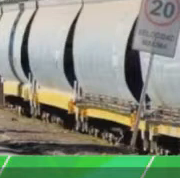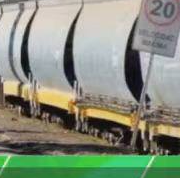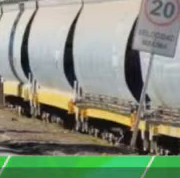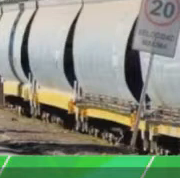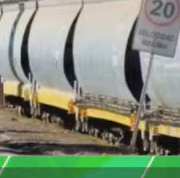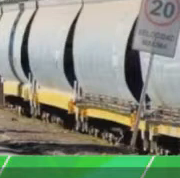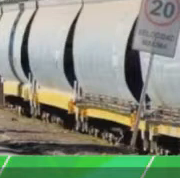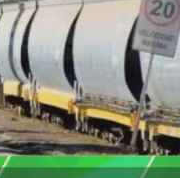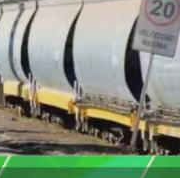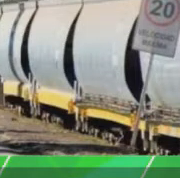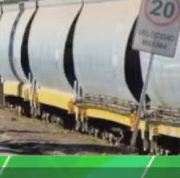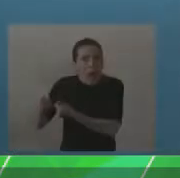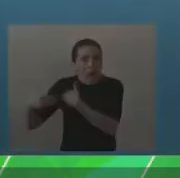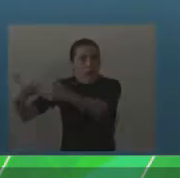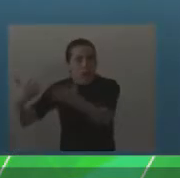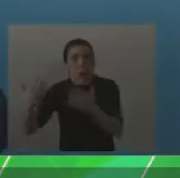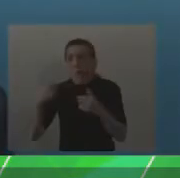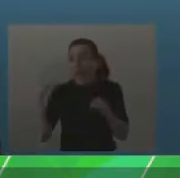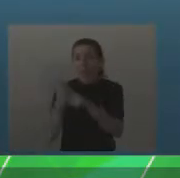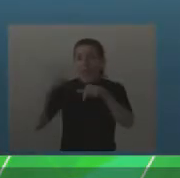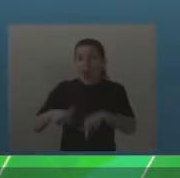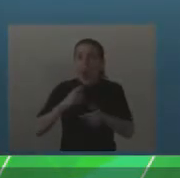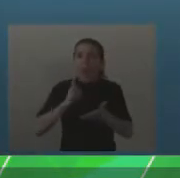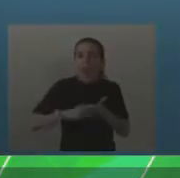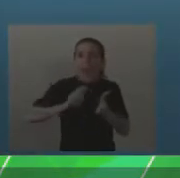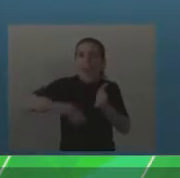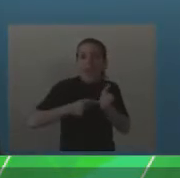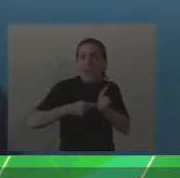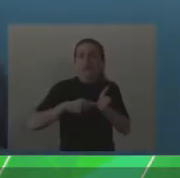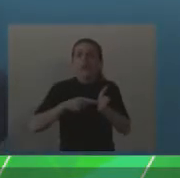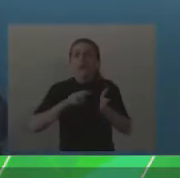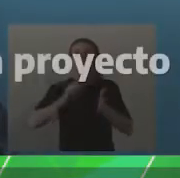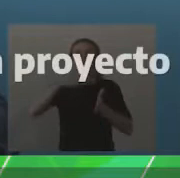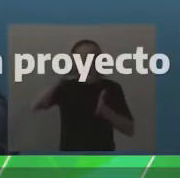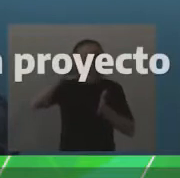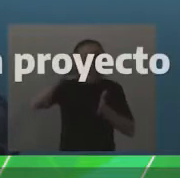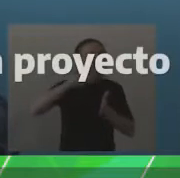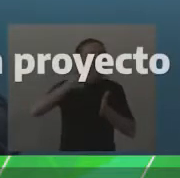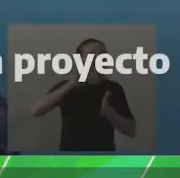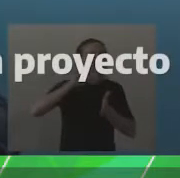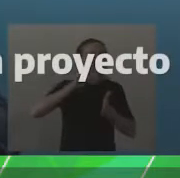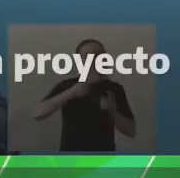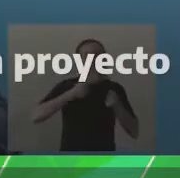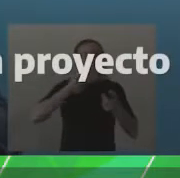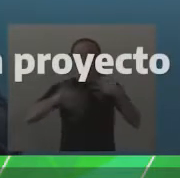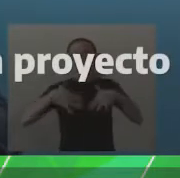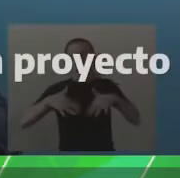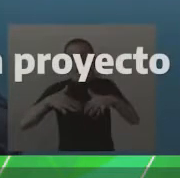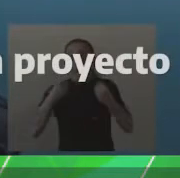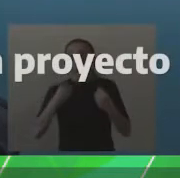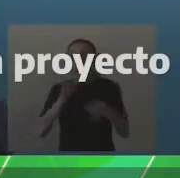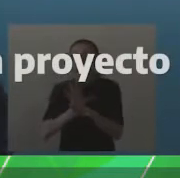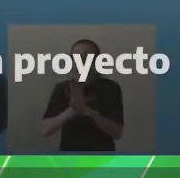más allá de la sinceridad del ministro, eso tendrá que dictaminar el gobernador. ¿Qué opina de su ministro, que a lo mejor no está de